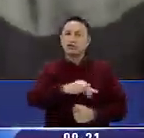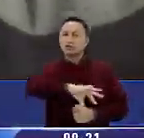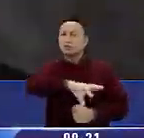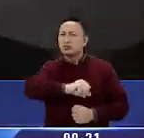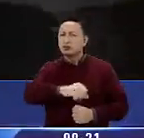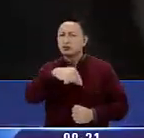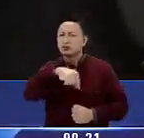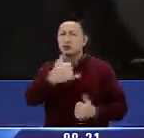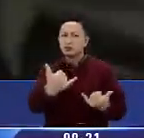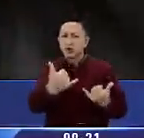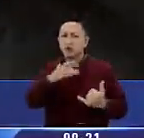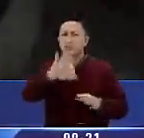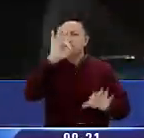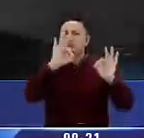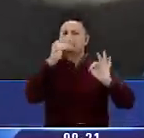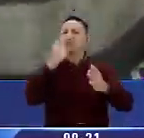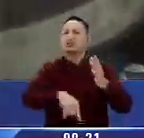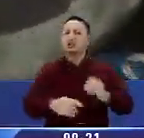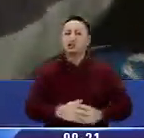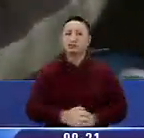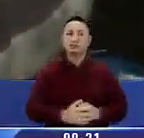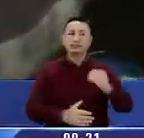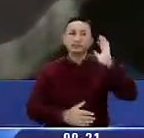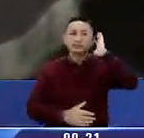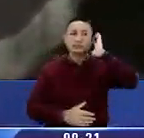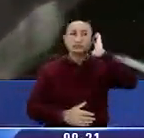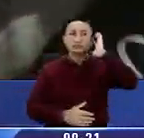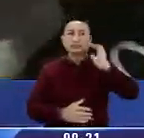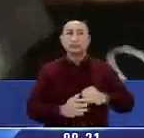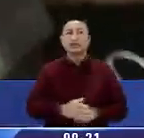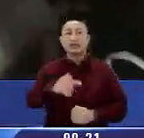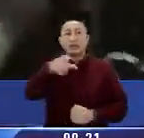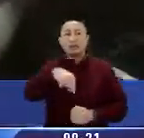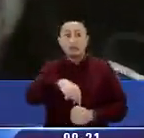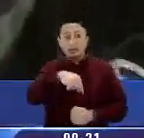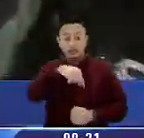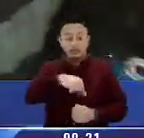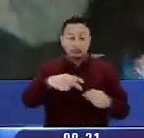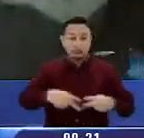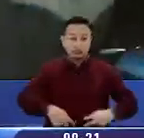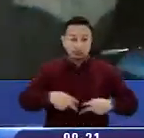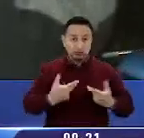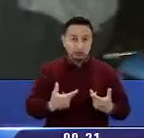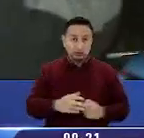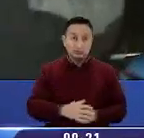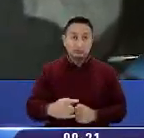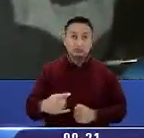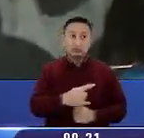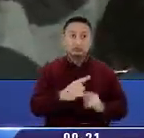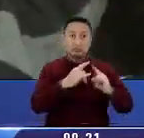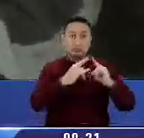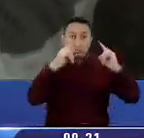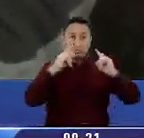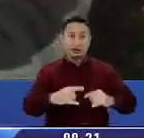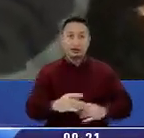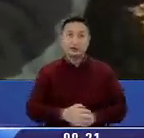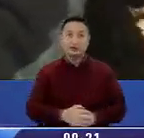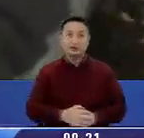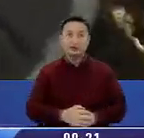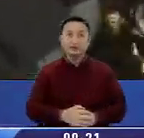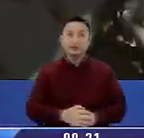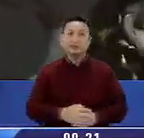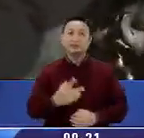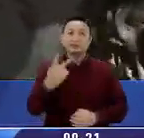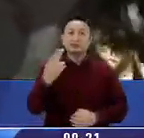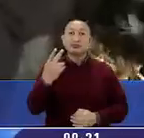han encontrado ustedes de esta persona que estaba viviendo aquí abajo en ese tipo covacha, ya casi cerca del río? Se les ha encontrado